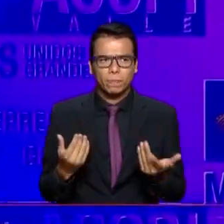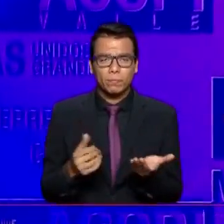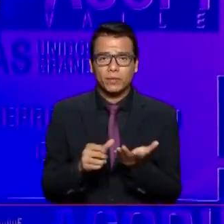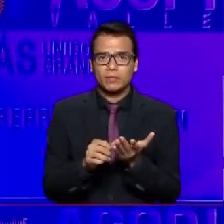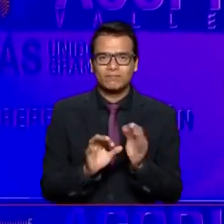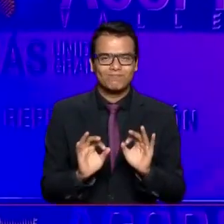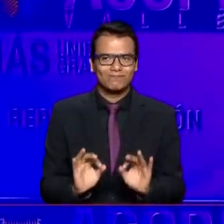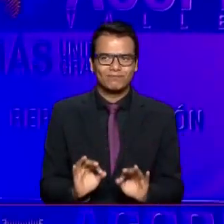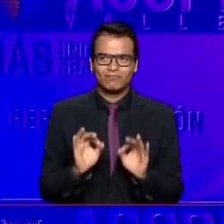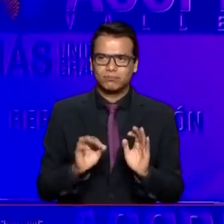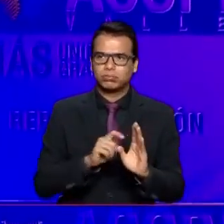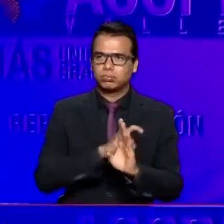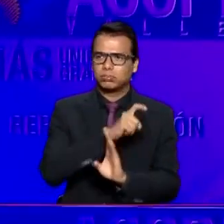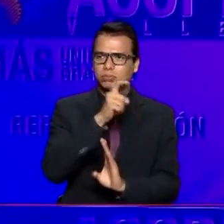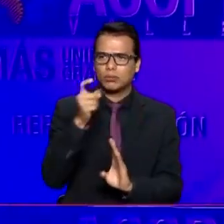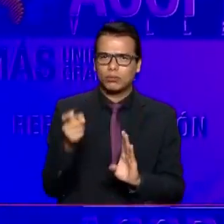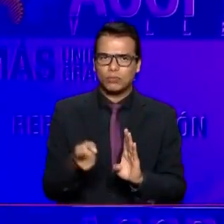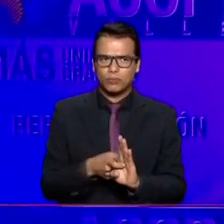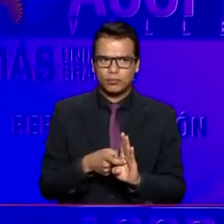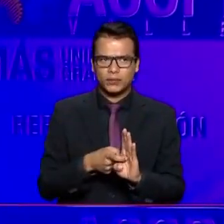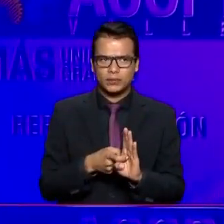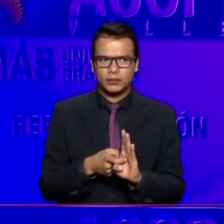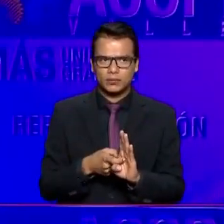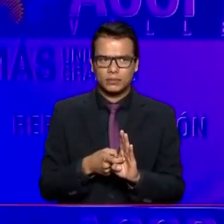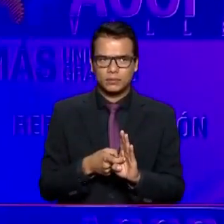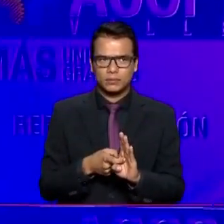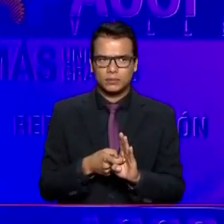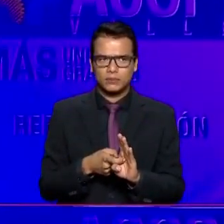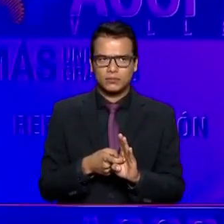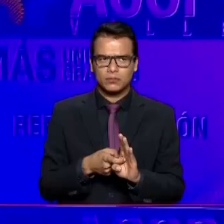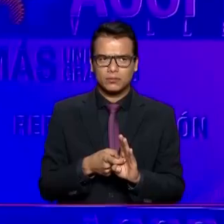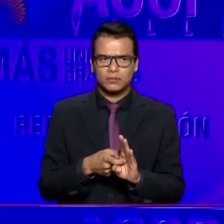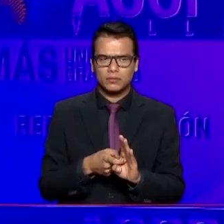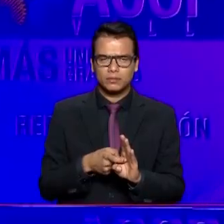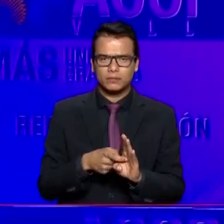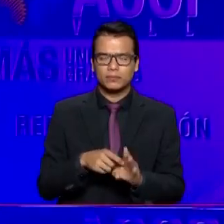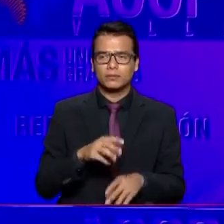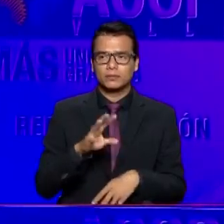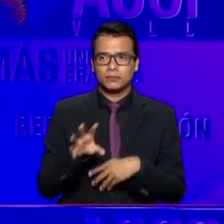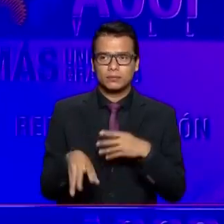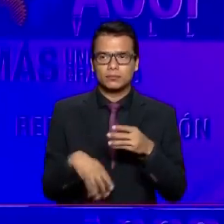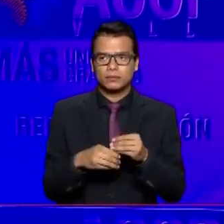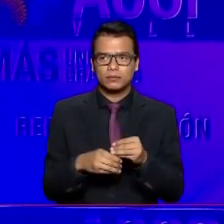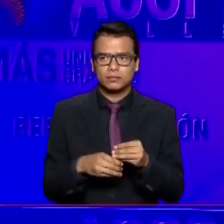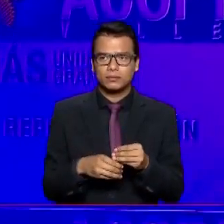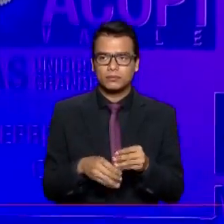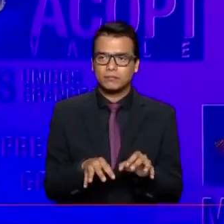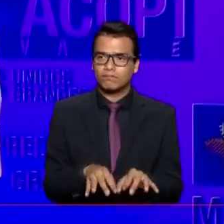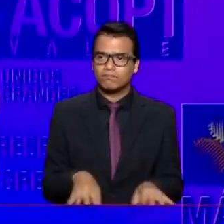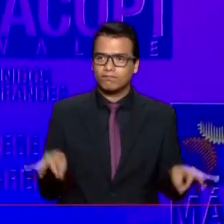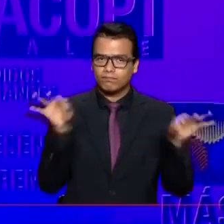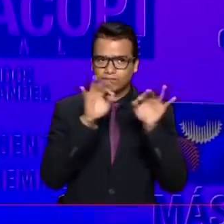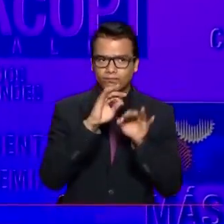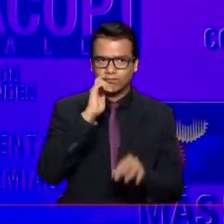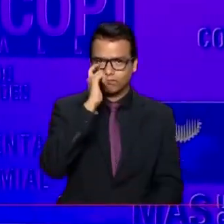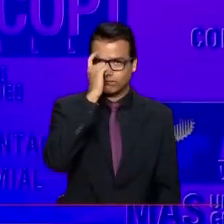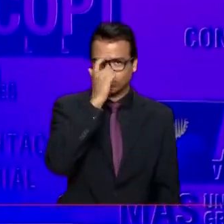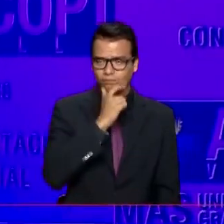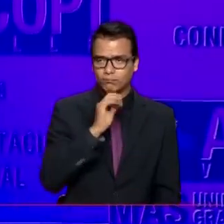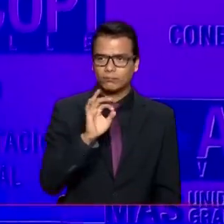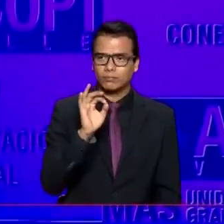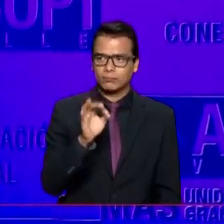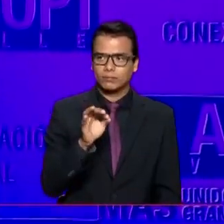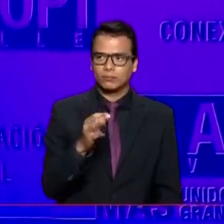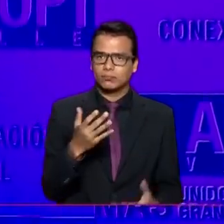mucha anticorrupción, y necesitamos que nos pongamos serios en esta situación. No podemos